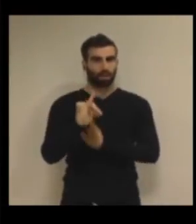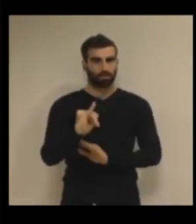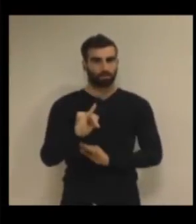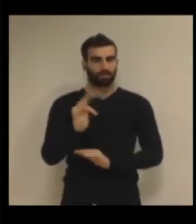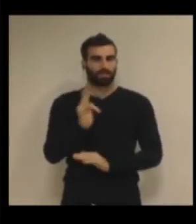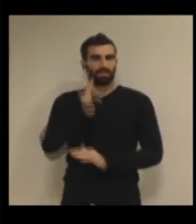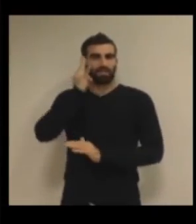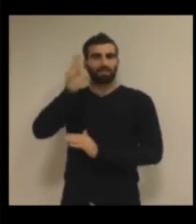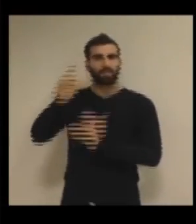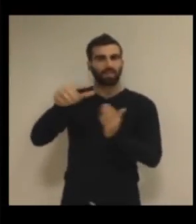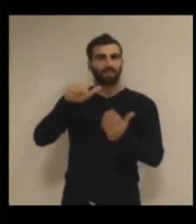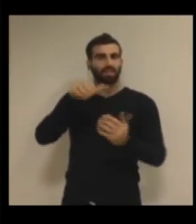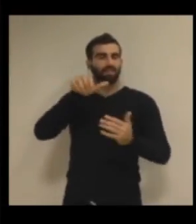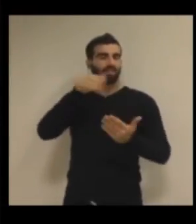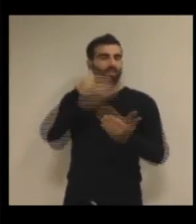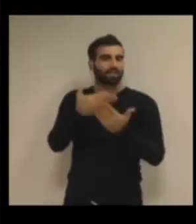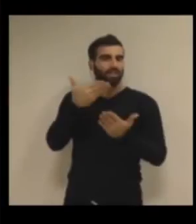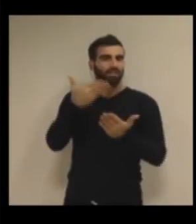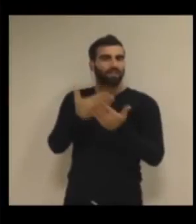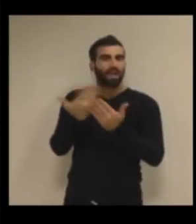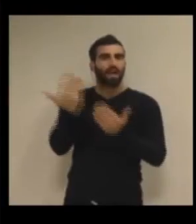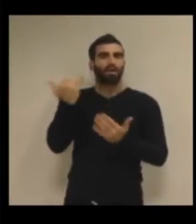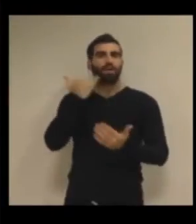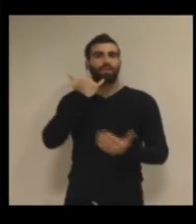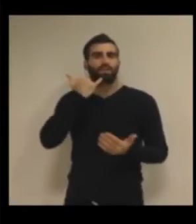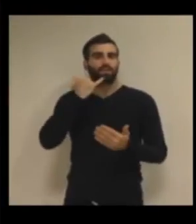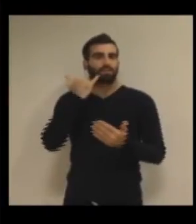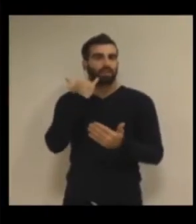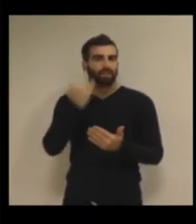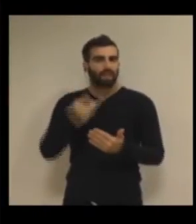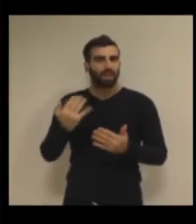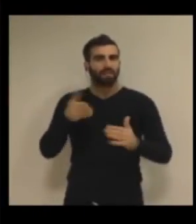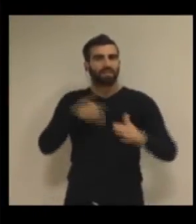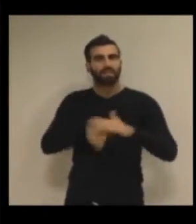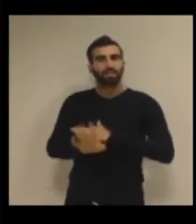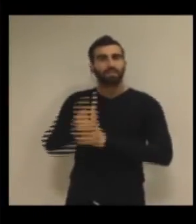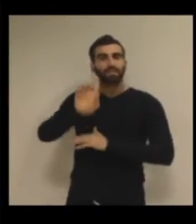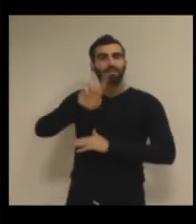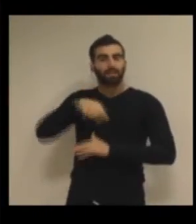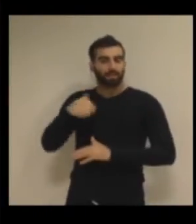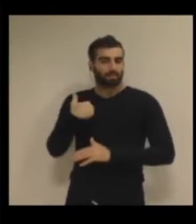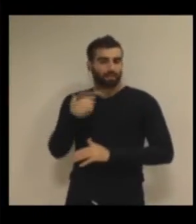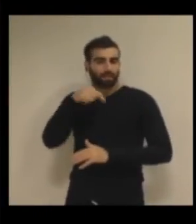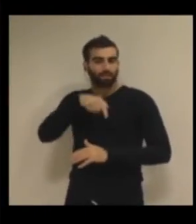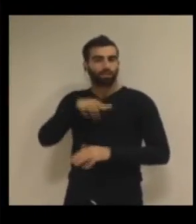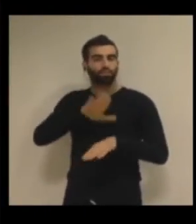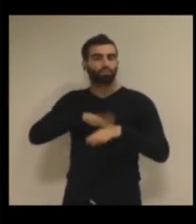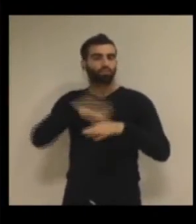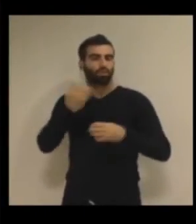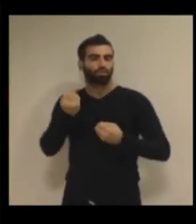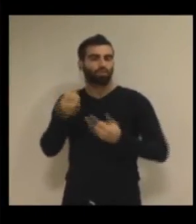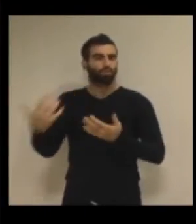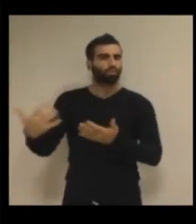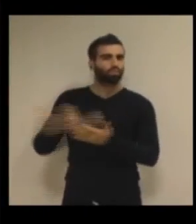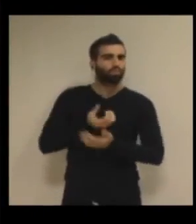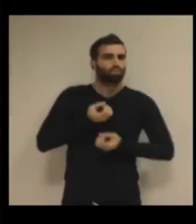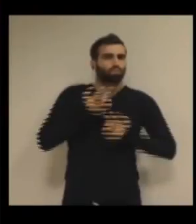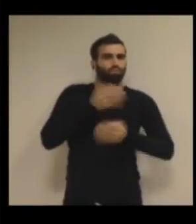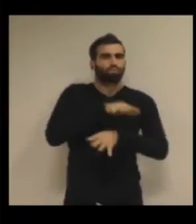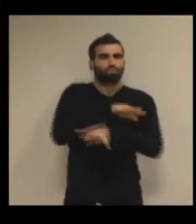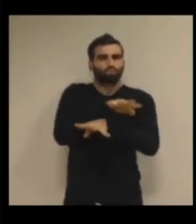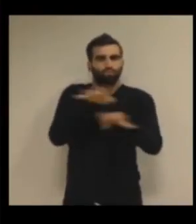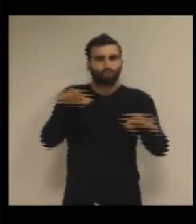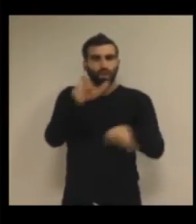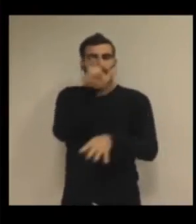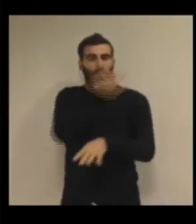digital accesible y el portal, es también una labor de difusión y formación. Porque en el fondo lo que nos interesa es que la gente utilice los